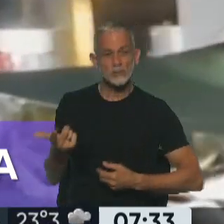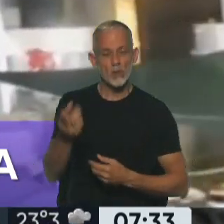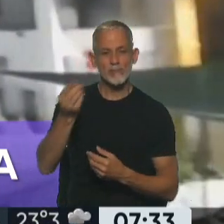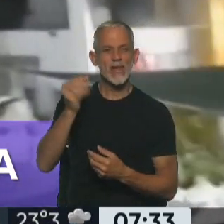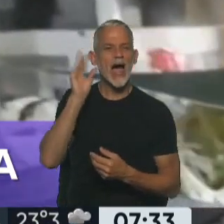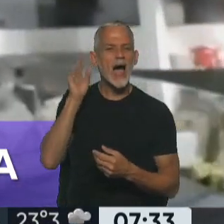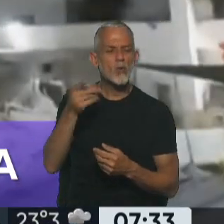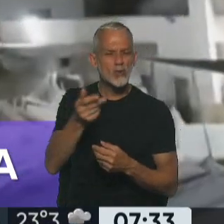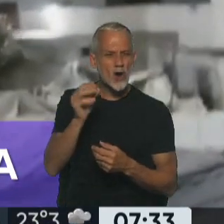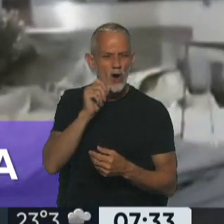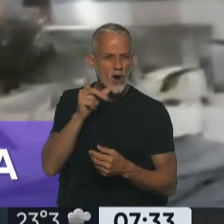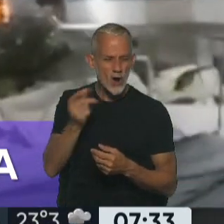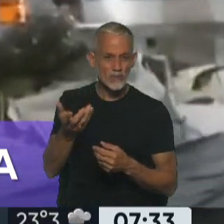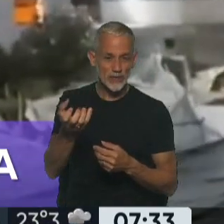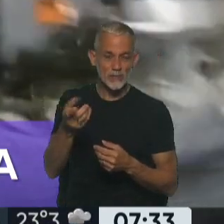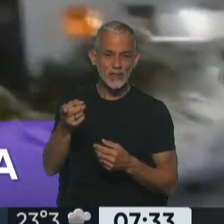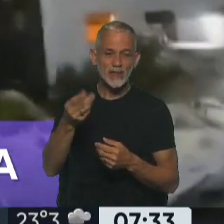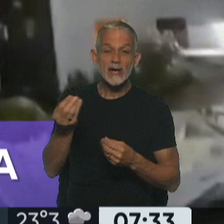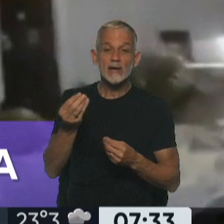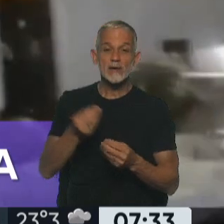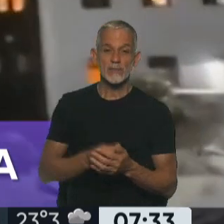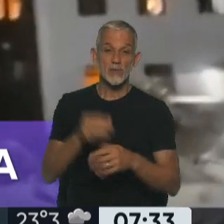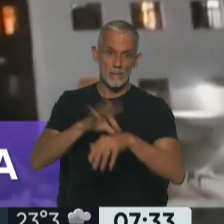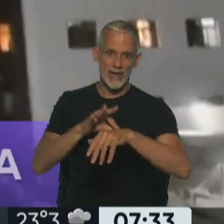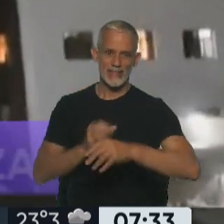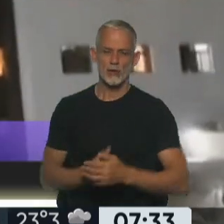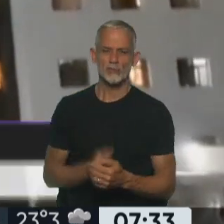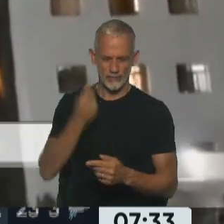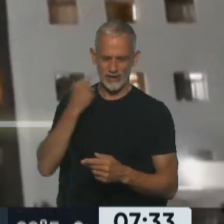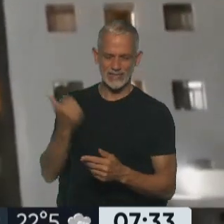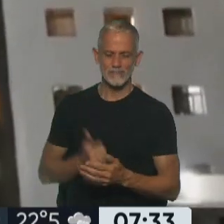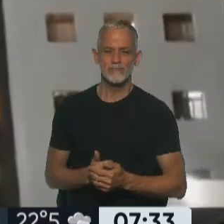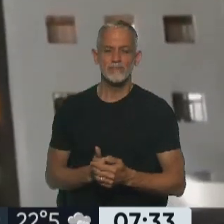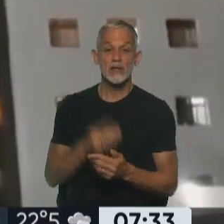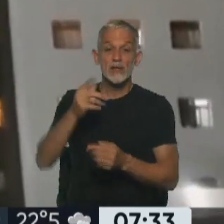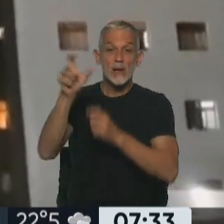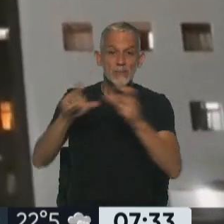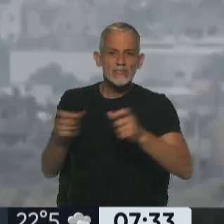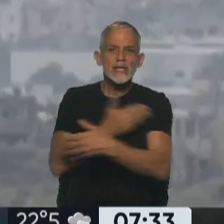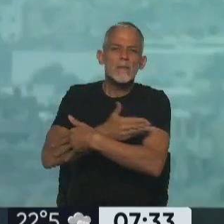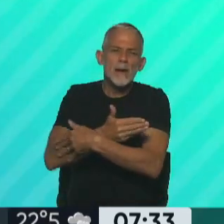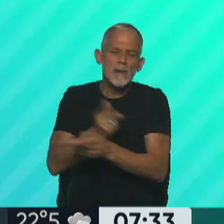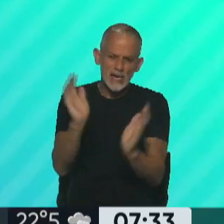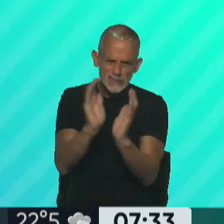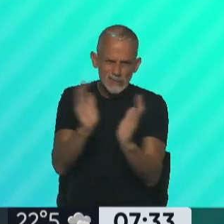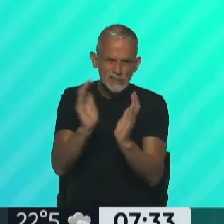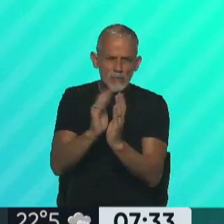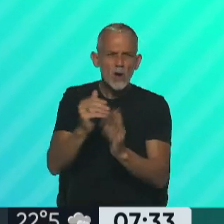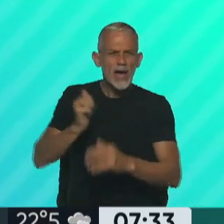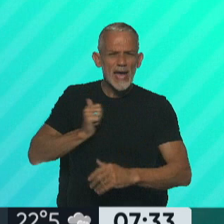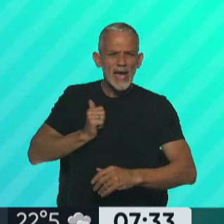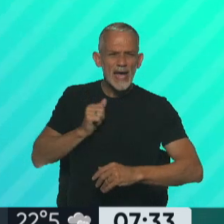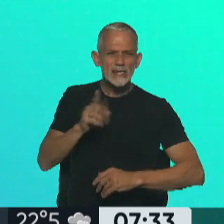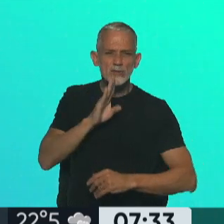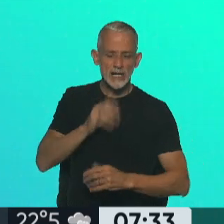audio para compartir de uno de los médicos, ¿no? Escuchemos, a ver. Escuchemos. Bebés prematuros por el ejército israelí. Niega de